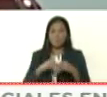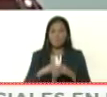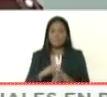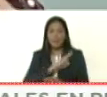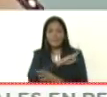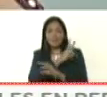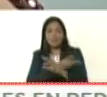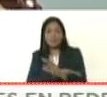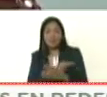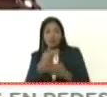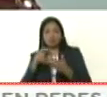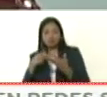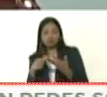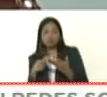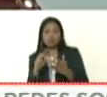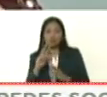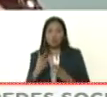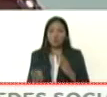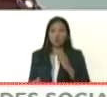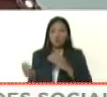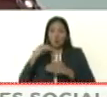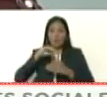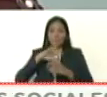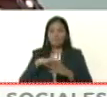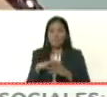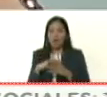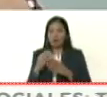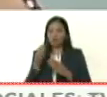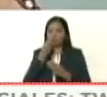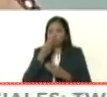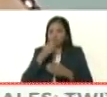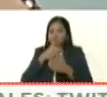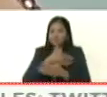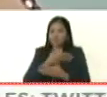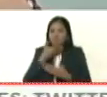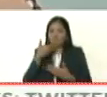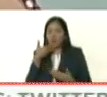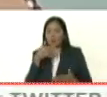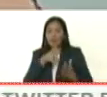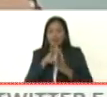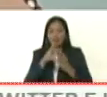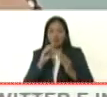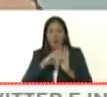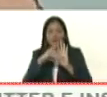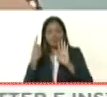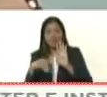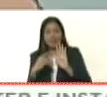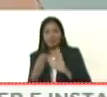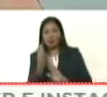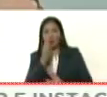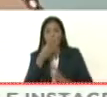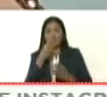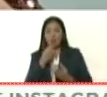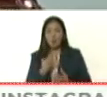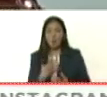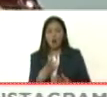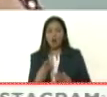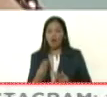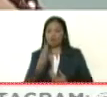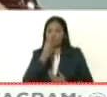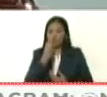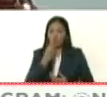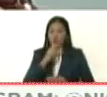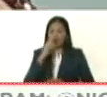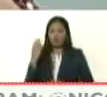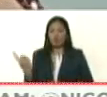y minerales, tienen un alto valor calórico y proteico para seguir garantizando el derecho a la alimentación y la buena nutrición que solo